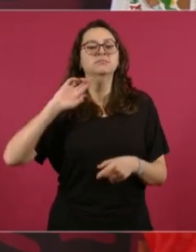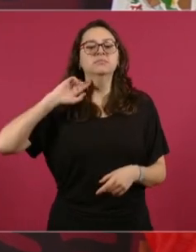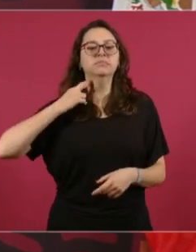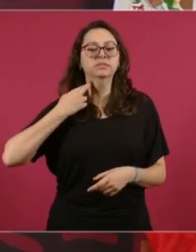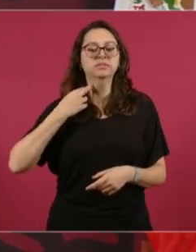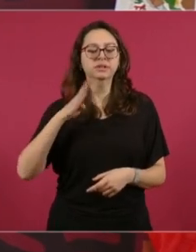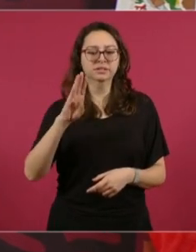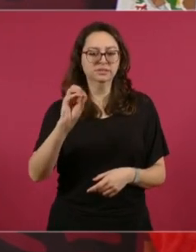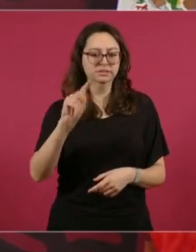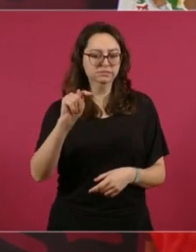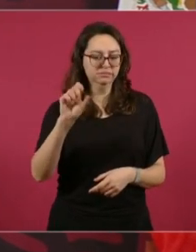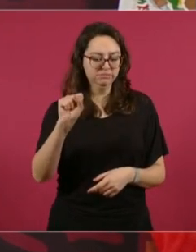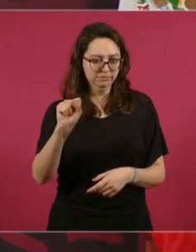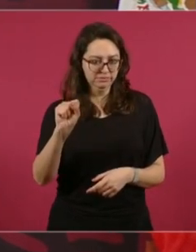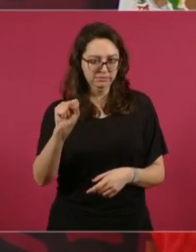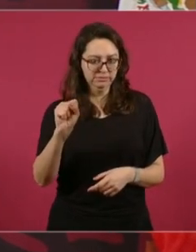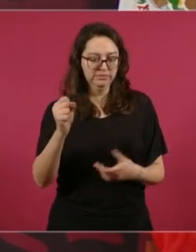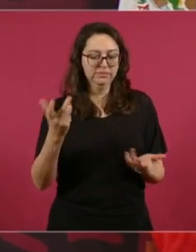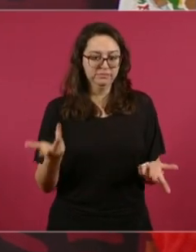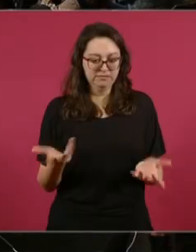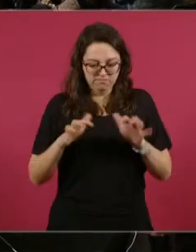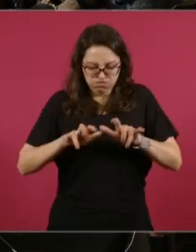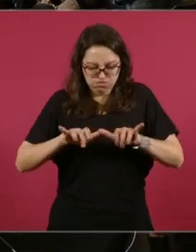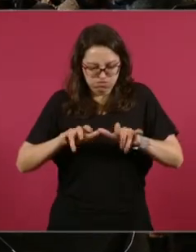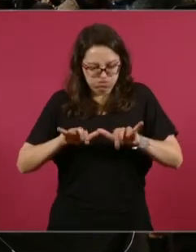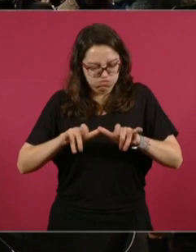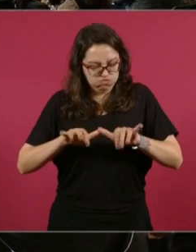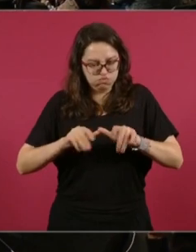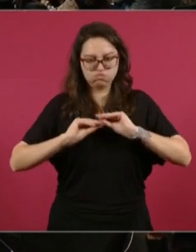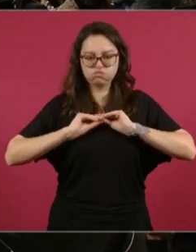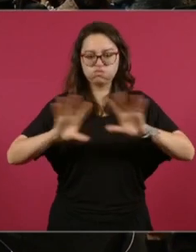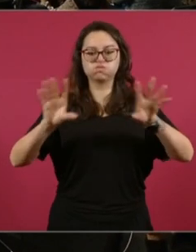robots que se contratan.